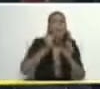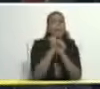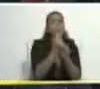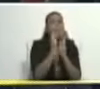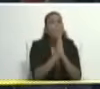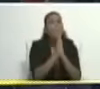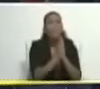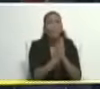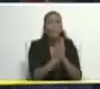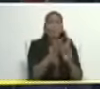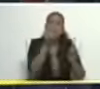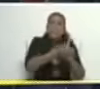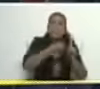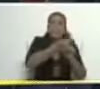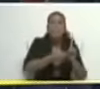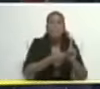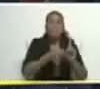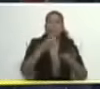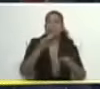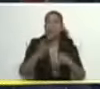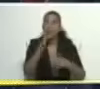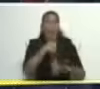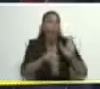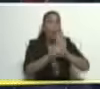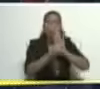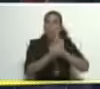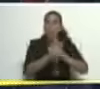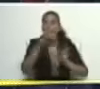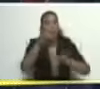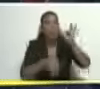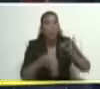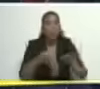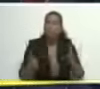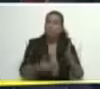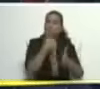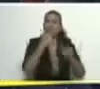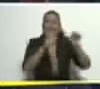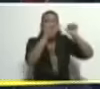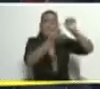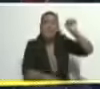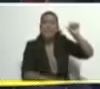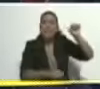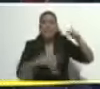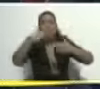para que este embargo injusto sea eliminado.